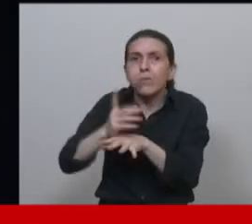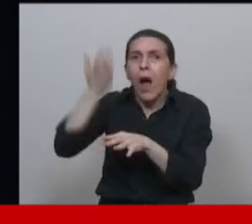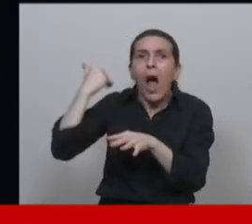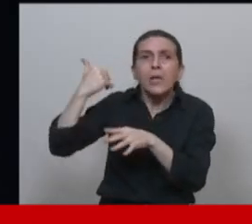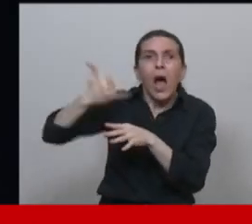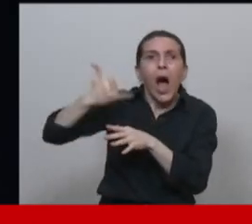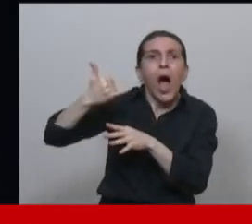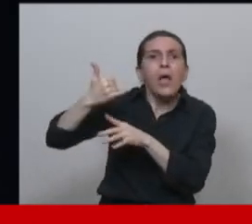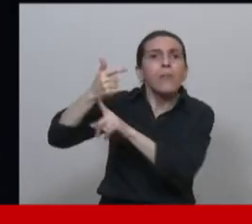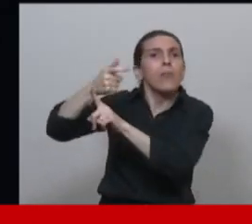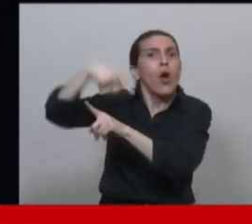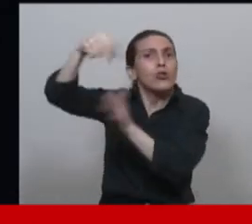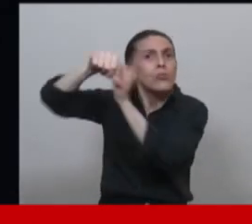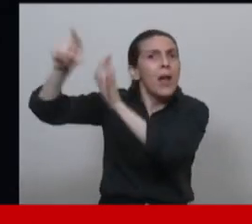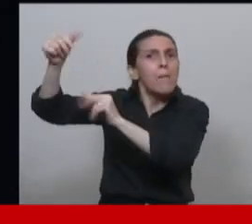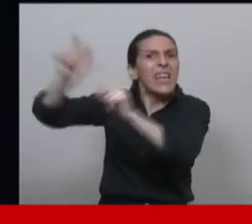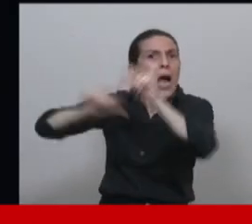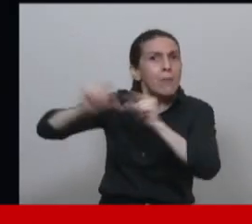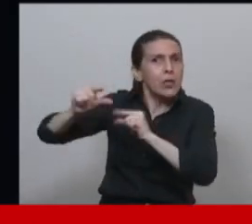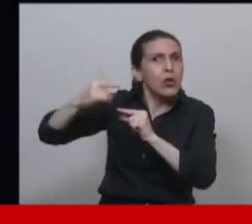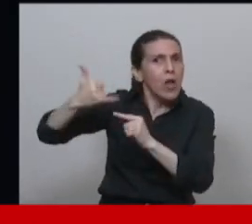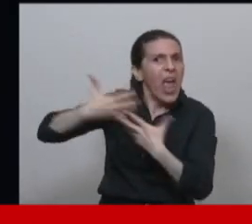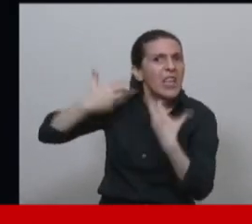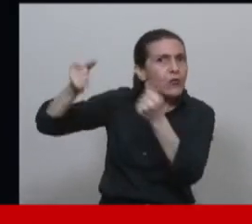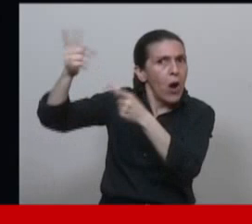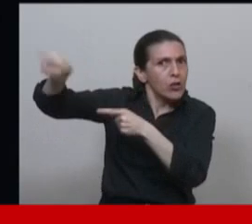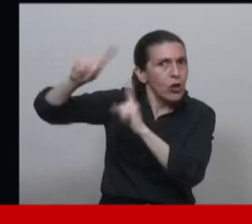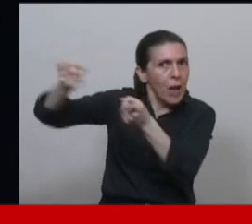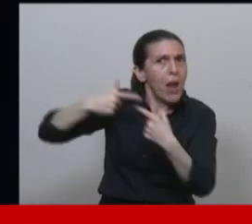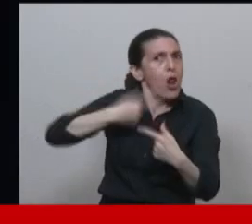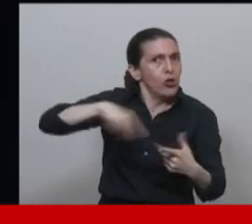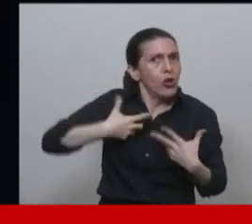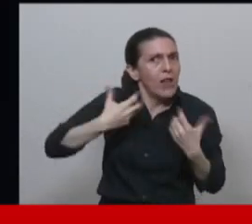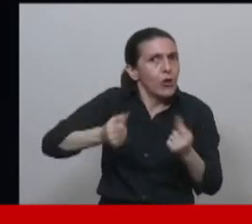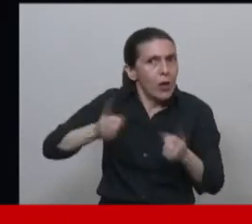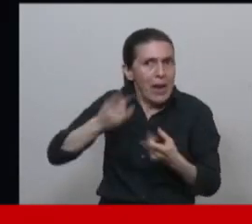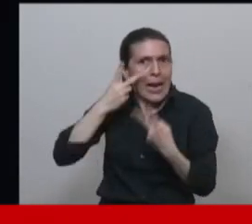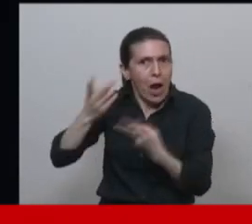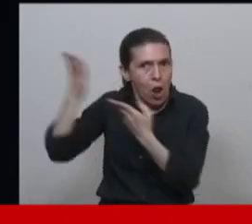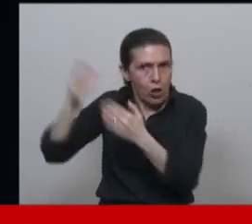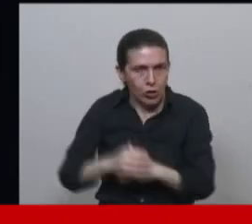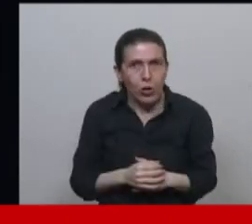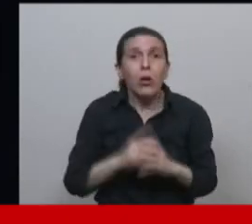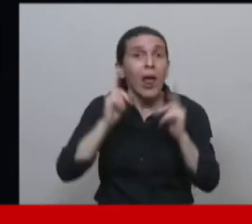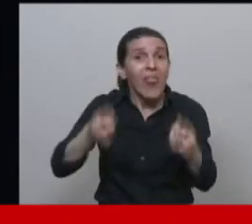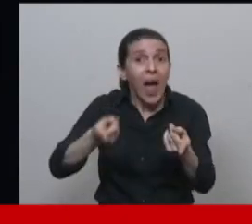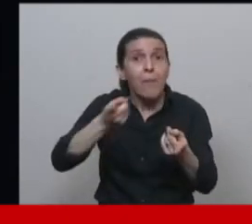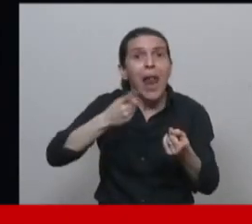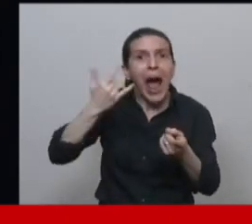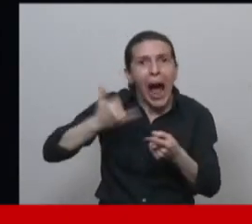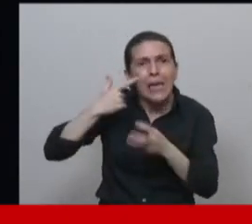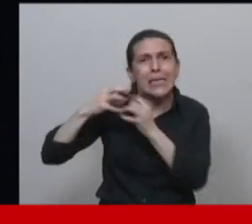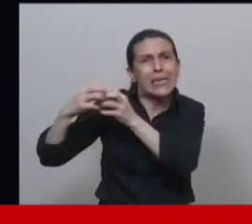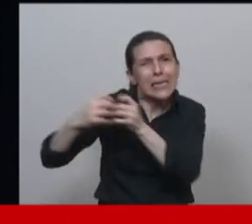acreedores también han hecho un esfuerzo importante, y es un esfuerzo que nosotros reconocemos. Y luego de estas intensas